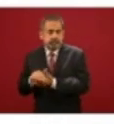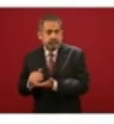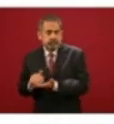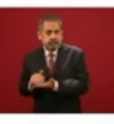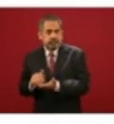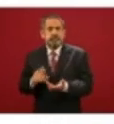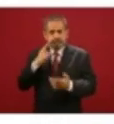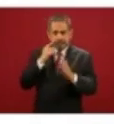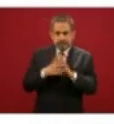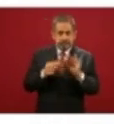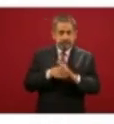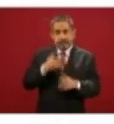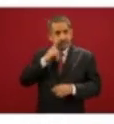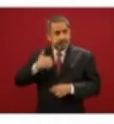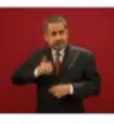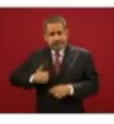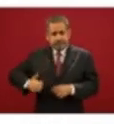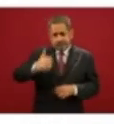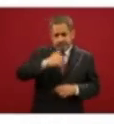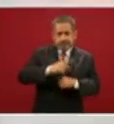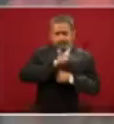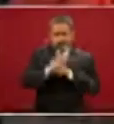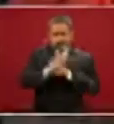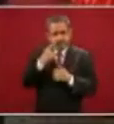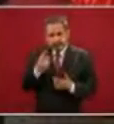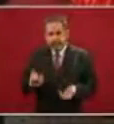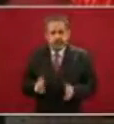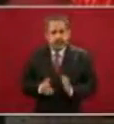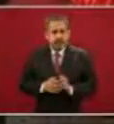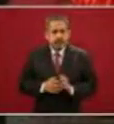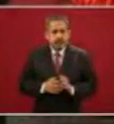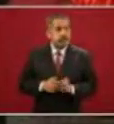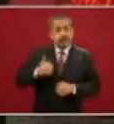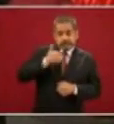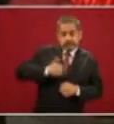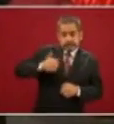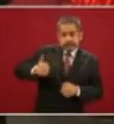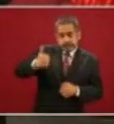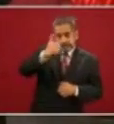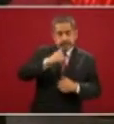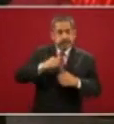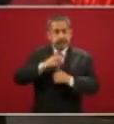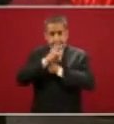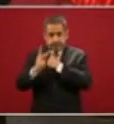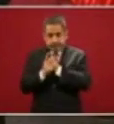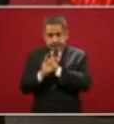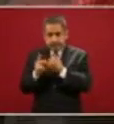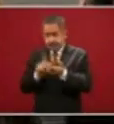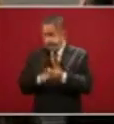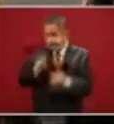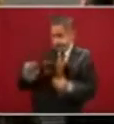eso lo tenemos también para cada uno de los países, y podemos ver que en cada uno de los países esta epidemia